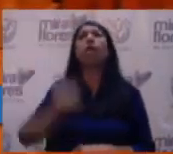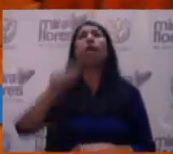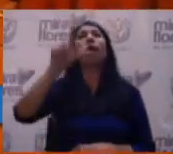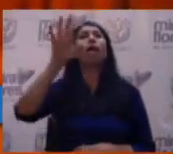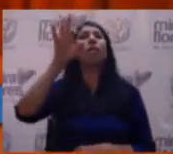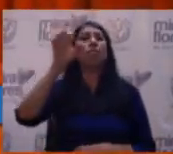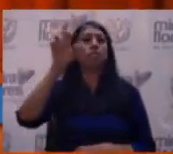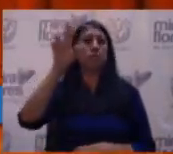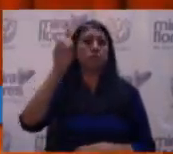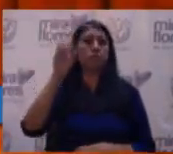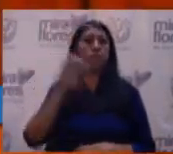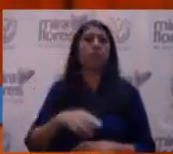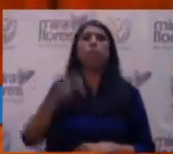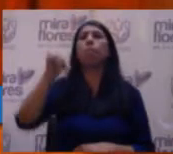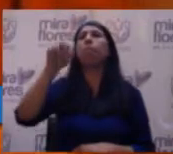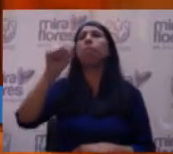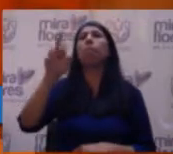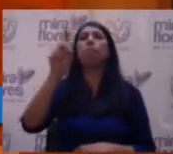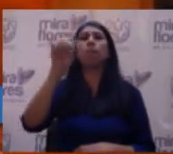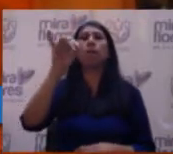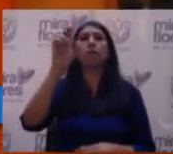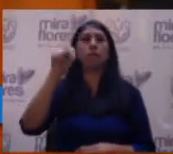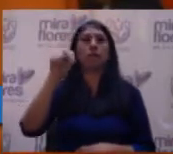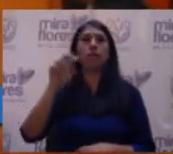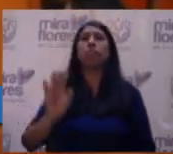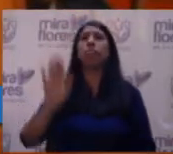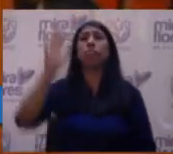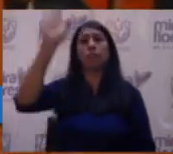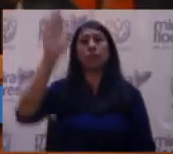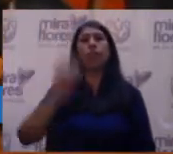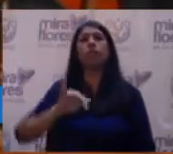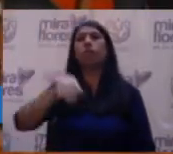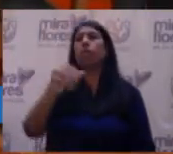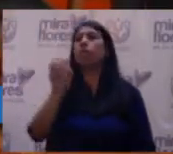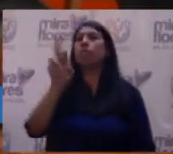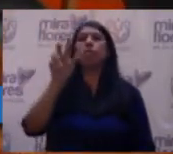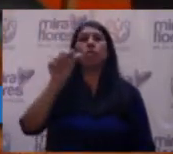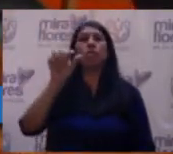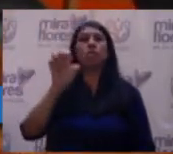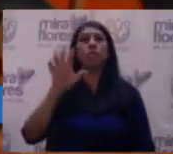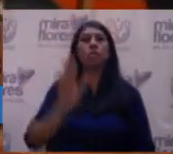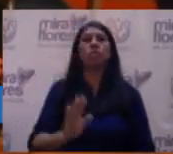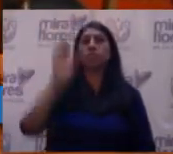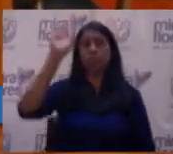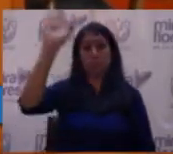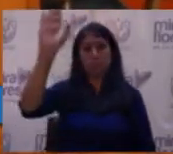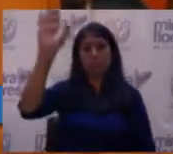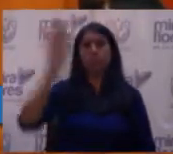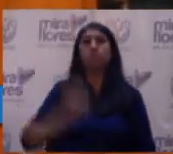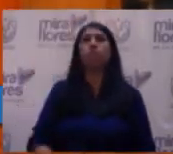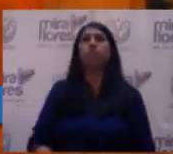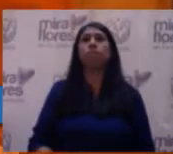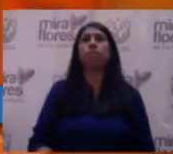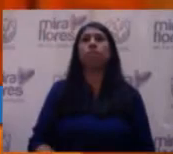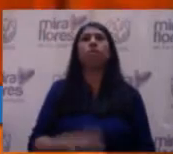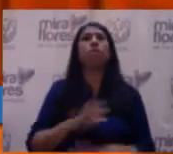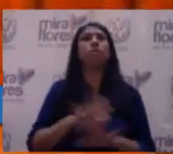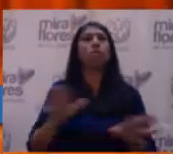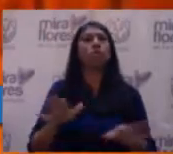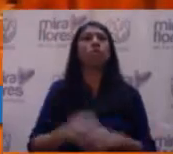Gabriel, Martín Marcial Bustamante Castro, Jorge Augusto de Albertis González del Riego. Hay quórum, señor